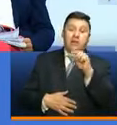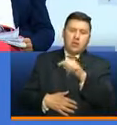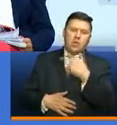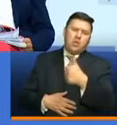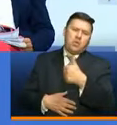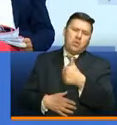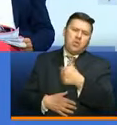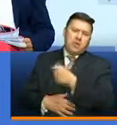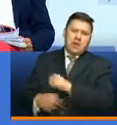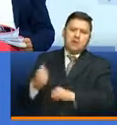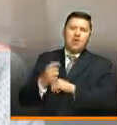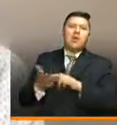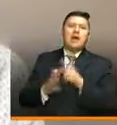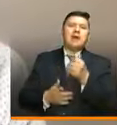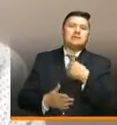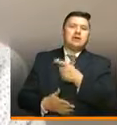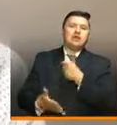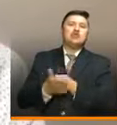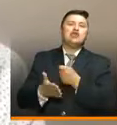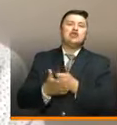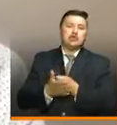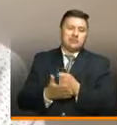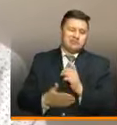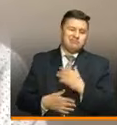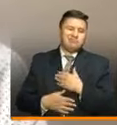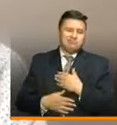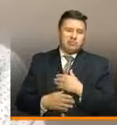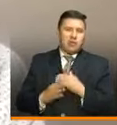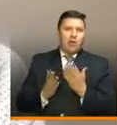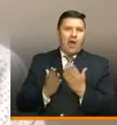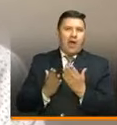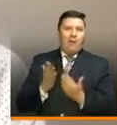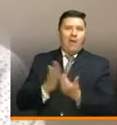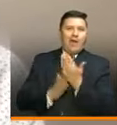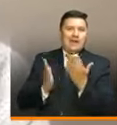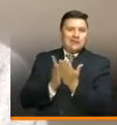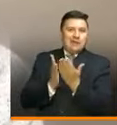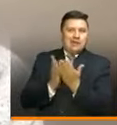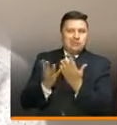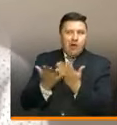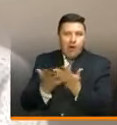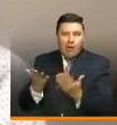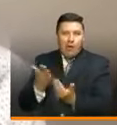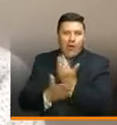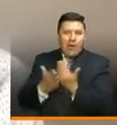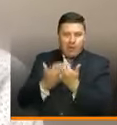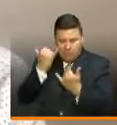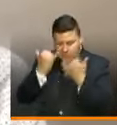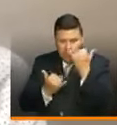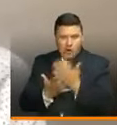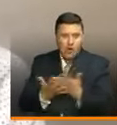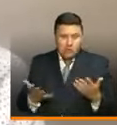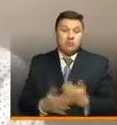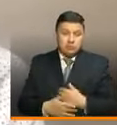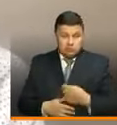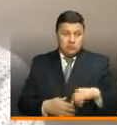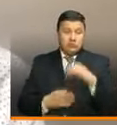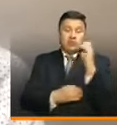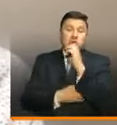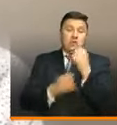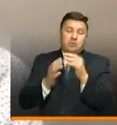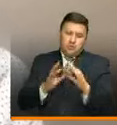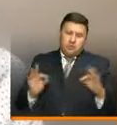digamos, socio para nosotros, es una escuela moderna donde se están haciendo cosas nuevas, innovación, cosas que para Colombia son